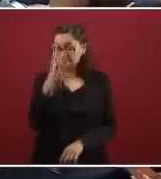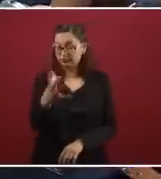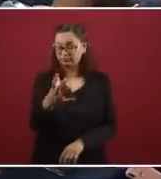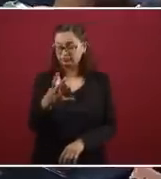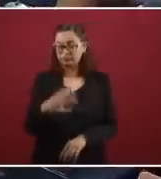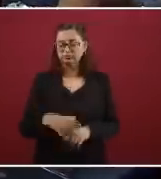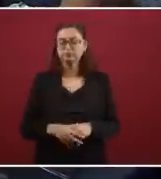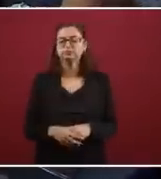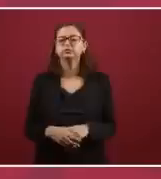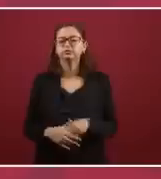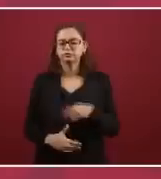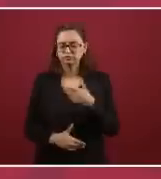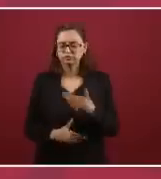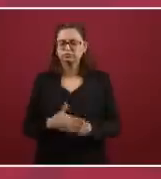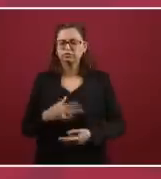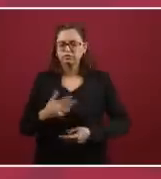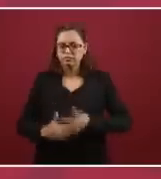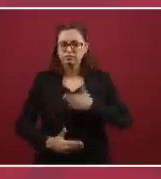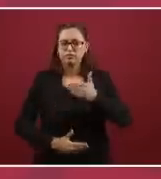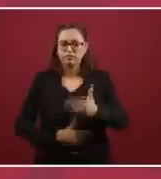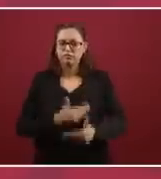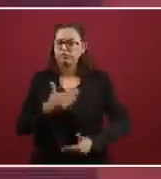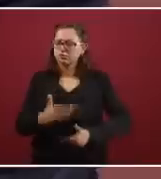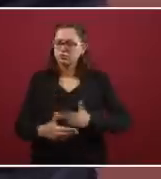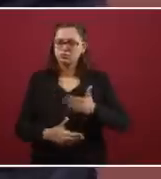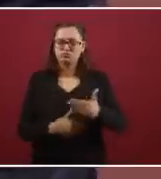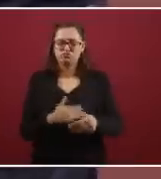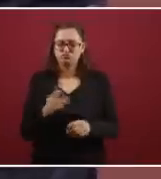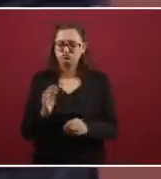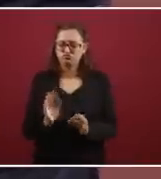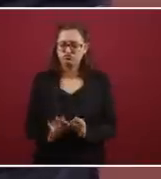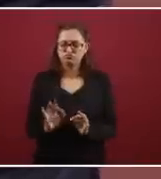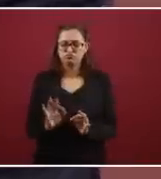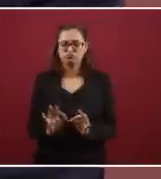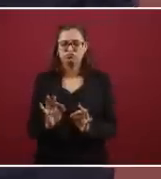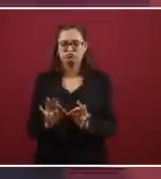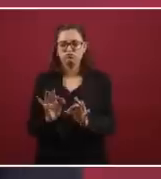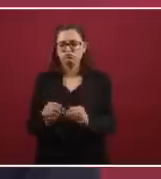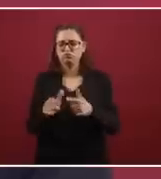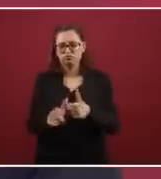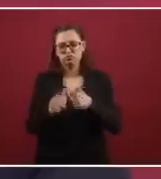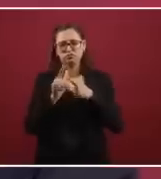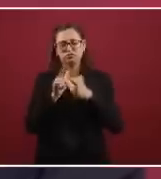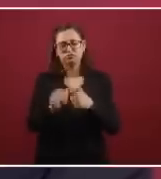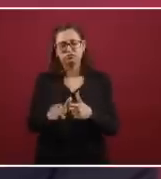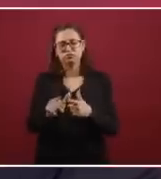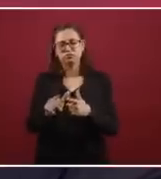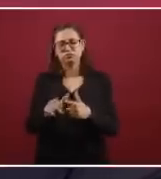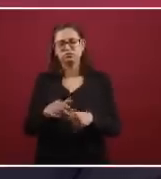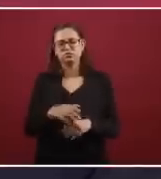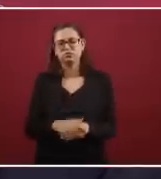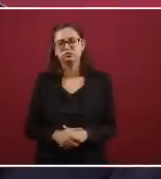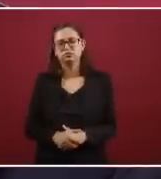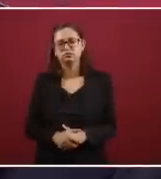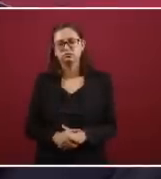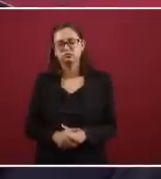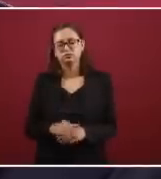y vamos a seguir actuando de la misma manera. Claro, es lo mismo.